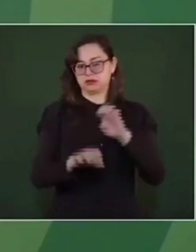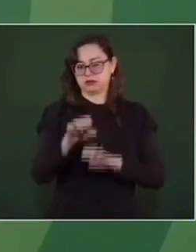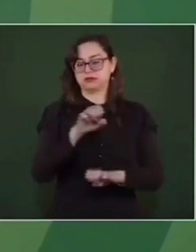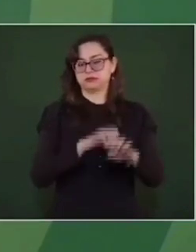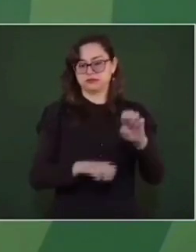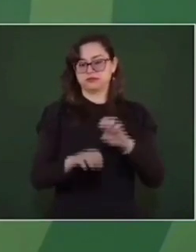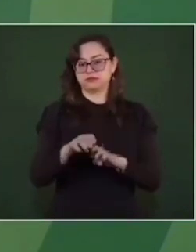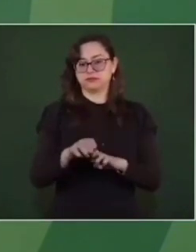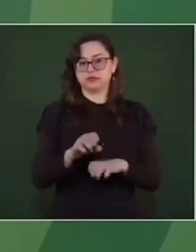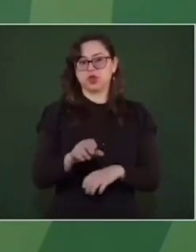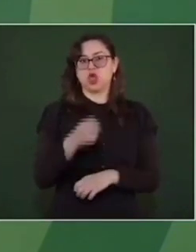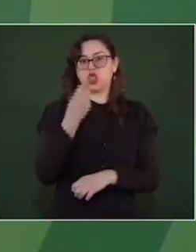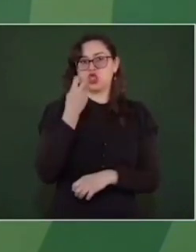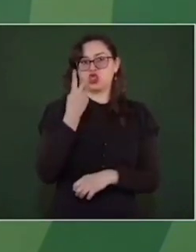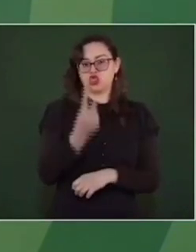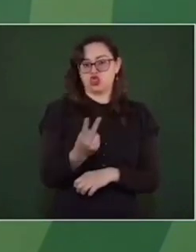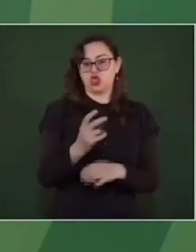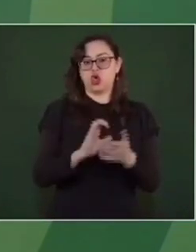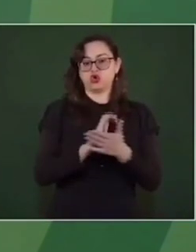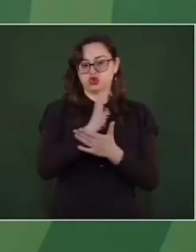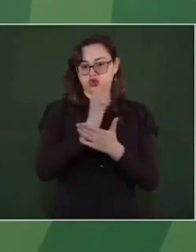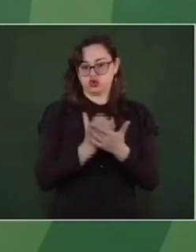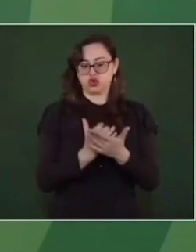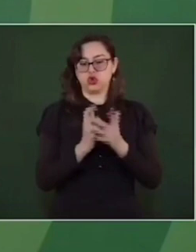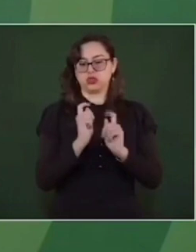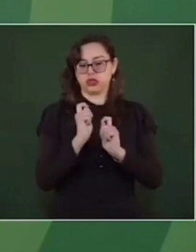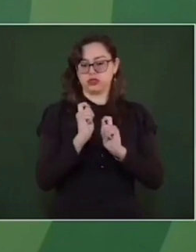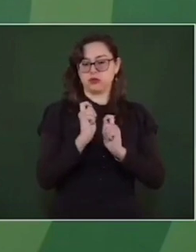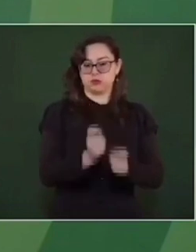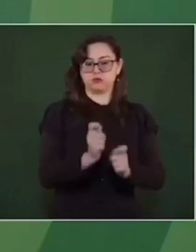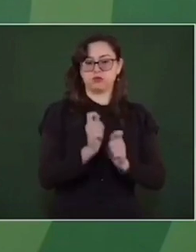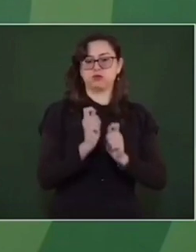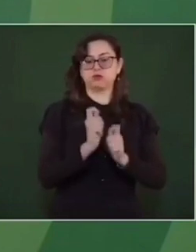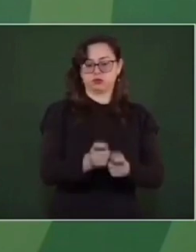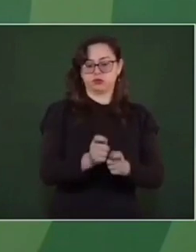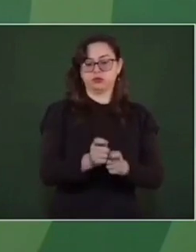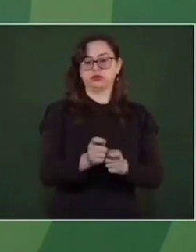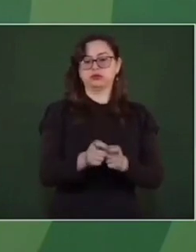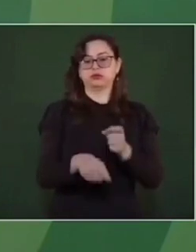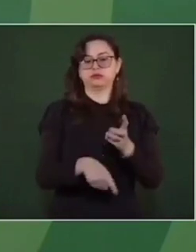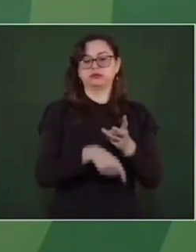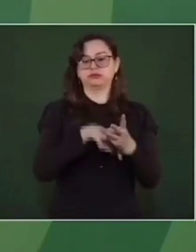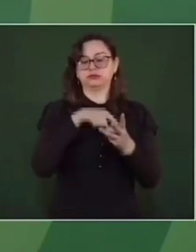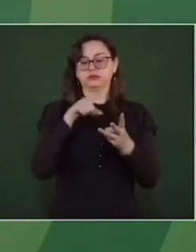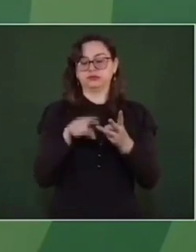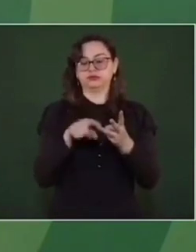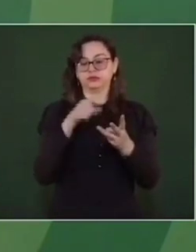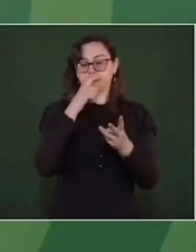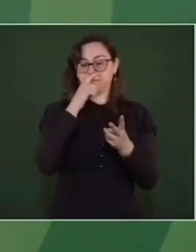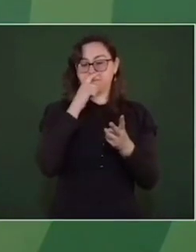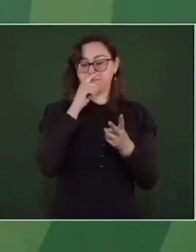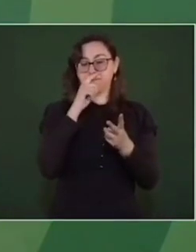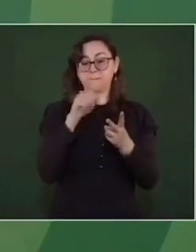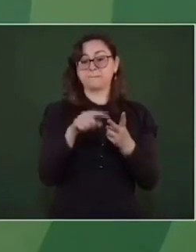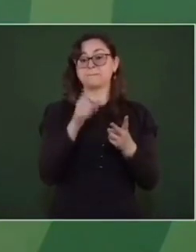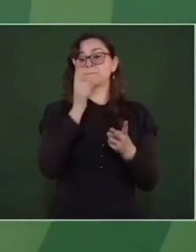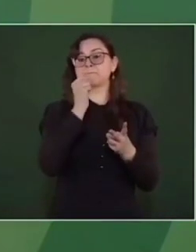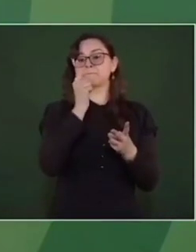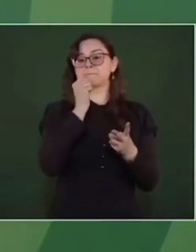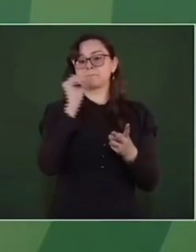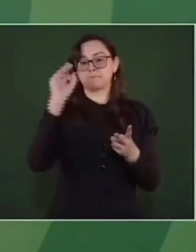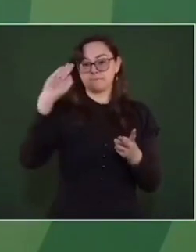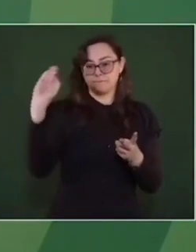Fueron otorgados dos contratos por parte de la Policía Federal, que a cargo del